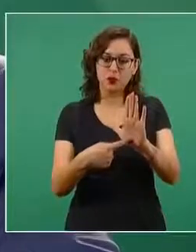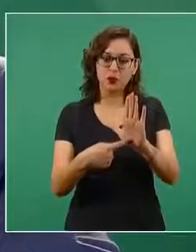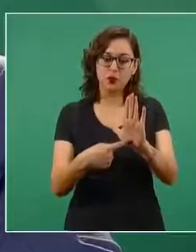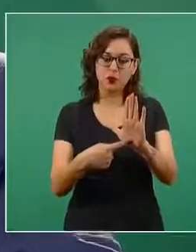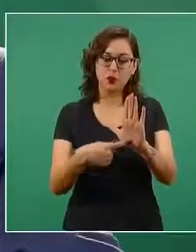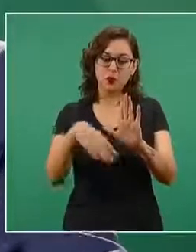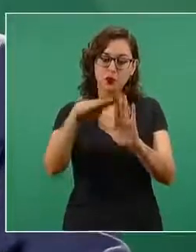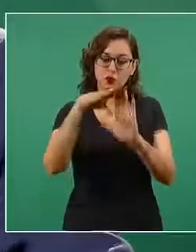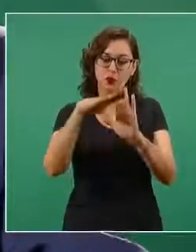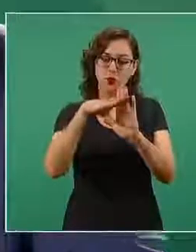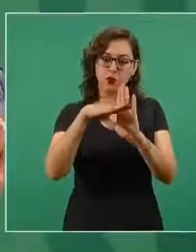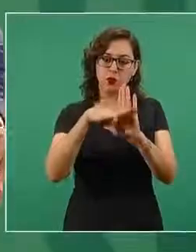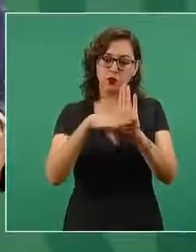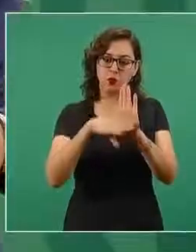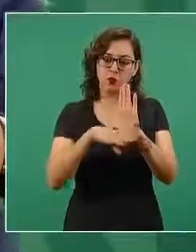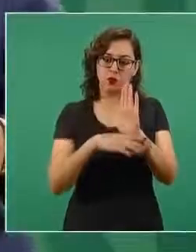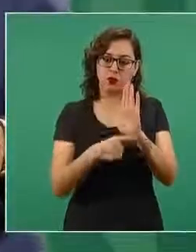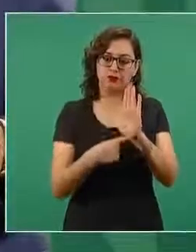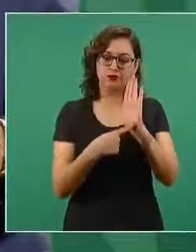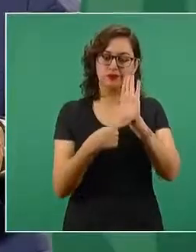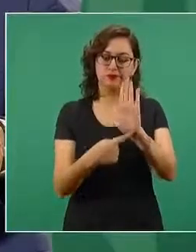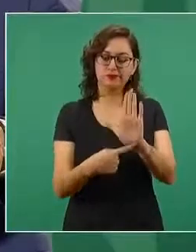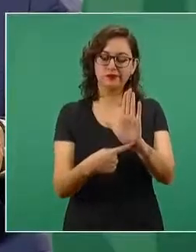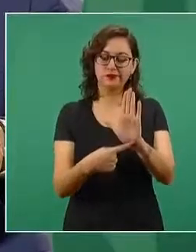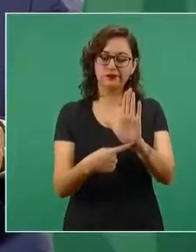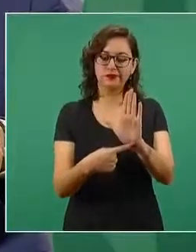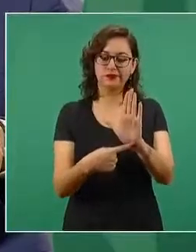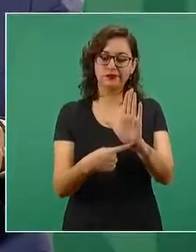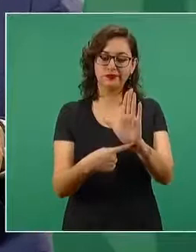el dictamen,